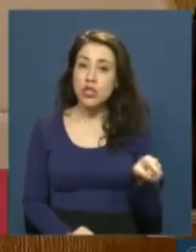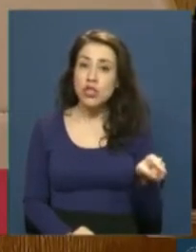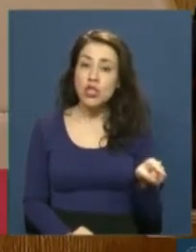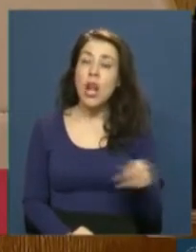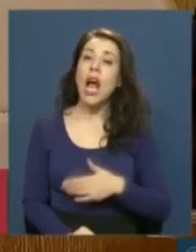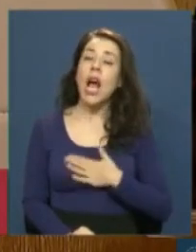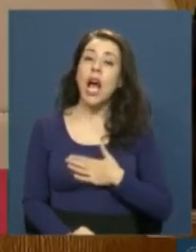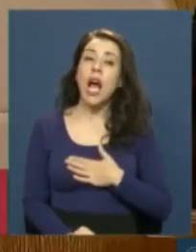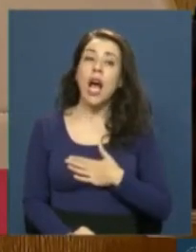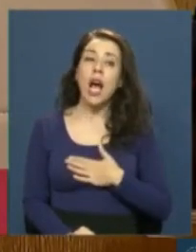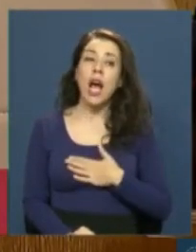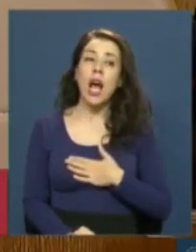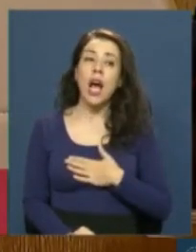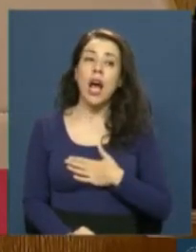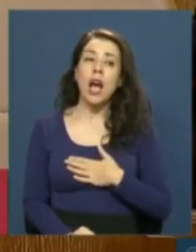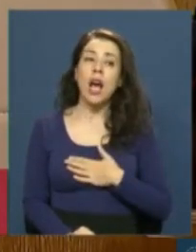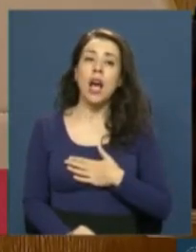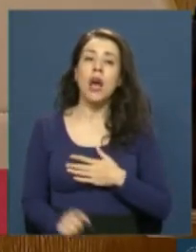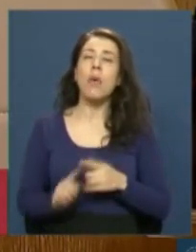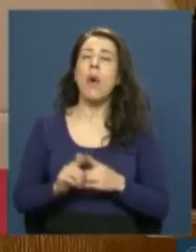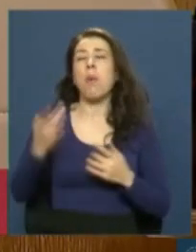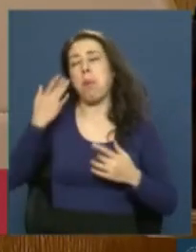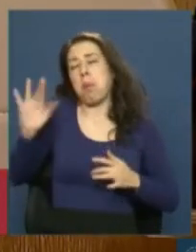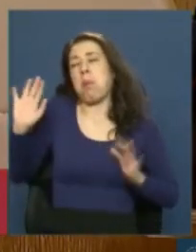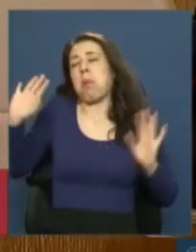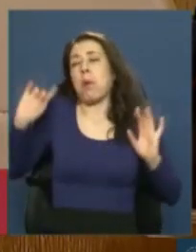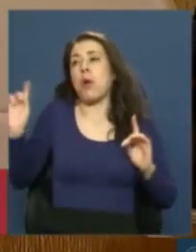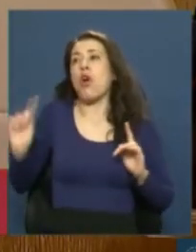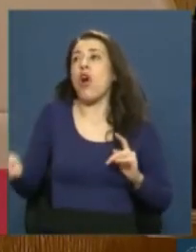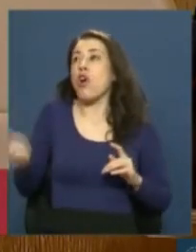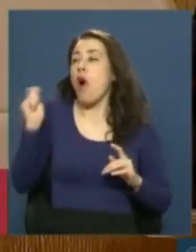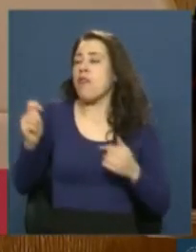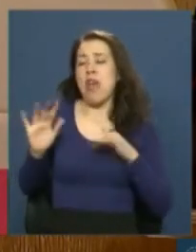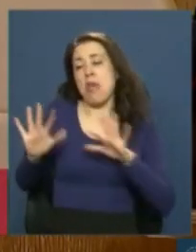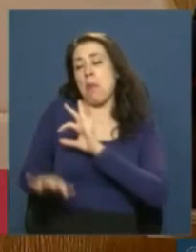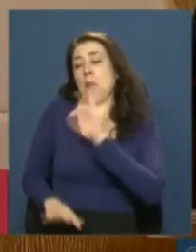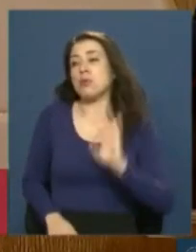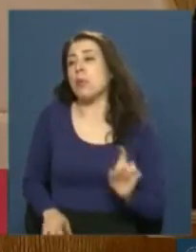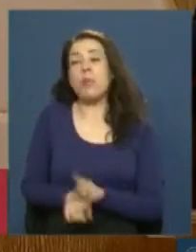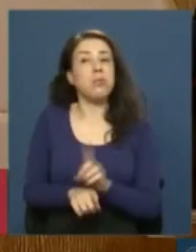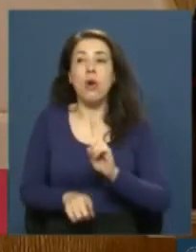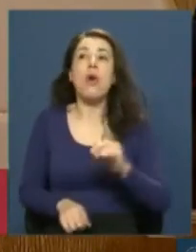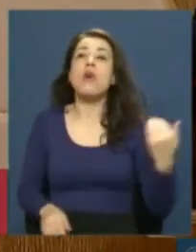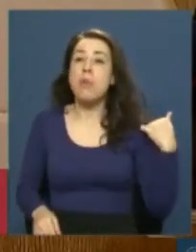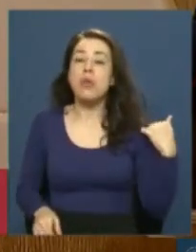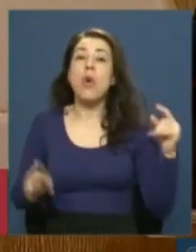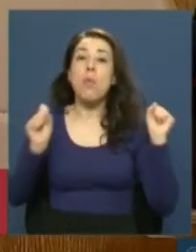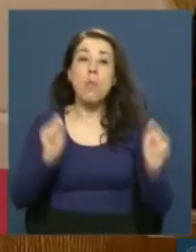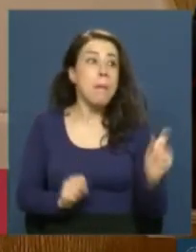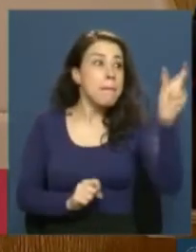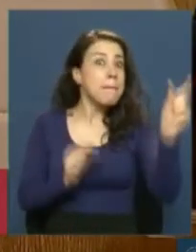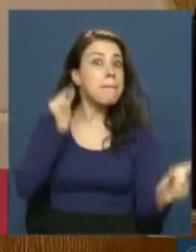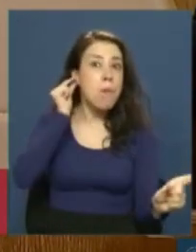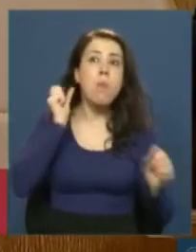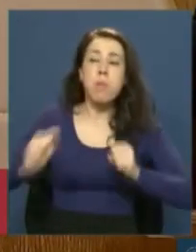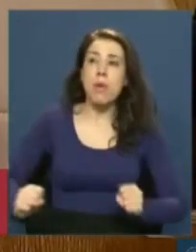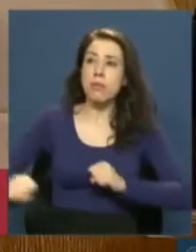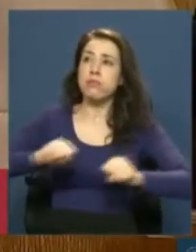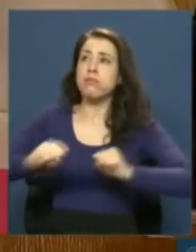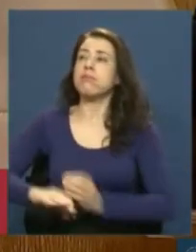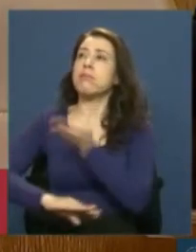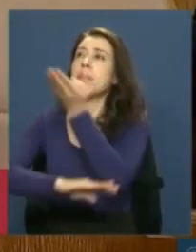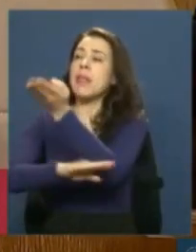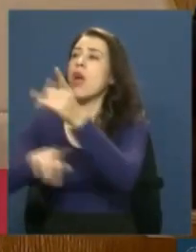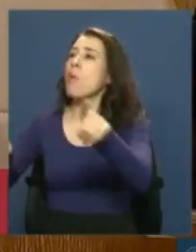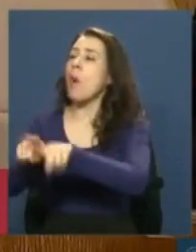pretende hacerse comillas el loco y no cobrar su 10% también existe una posibilidad de que esa mujer puede interponer una